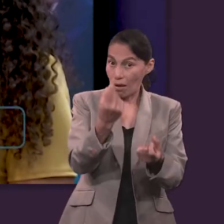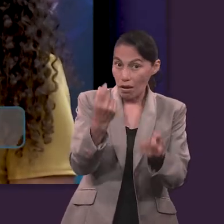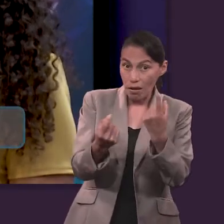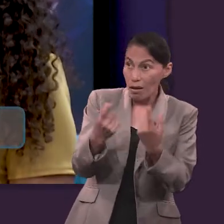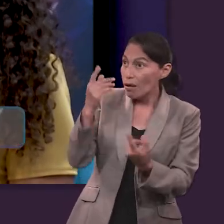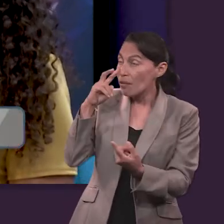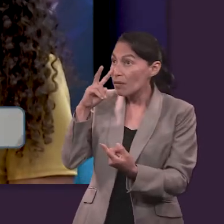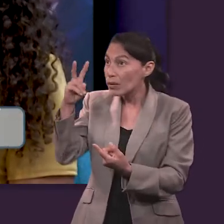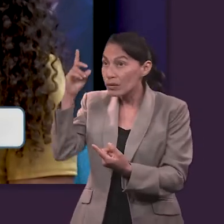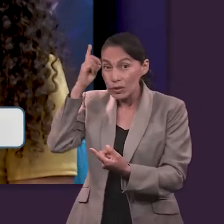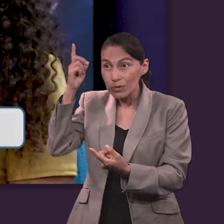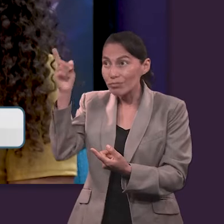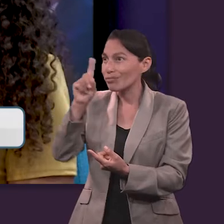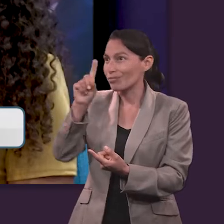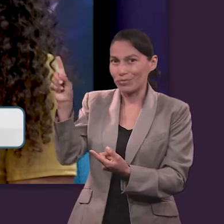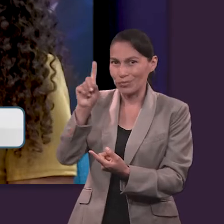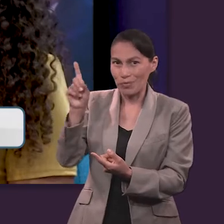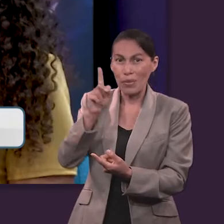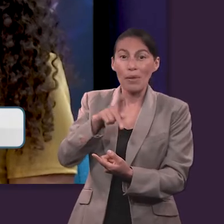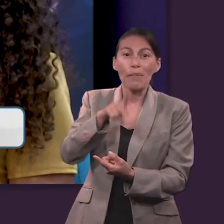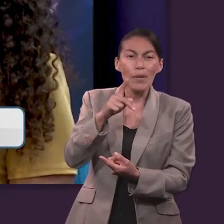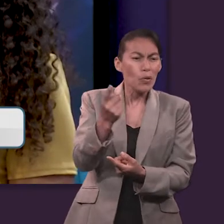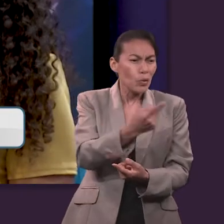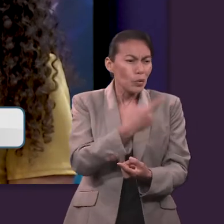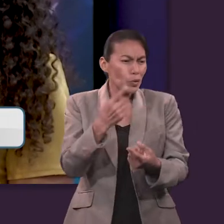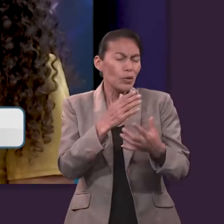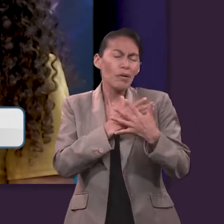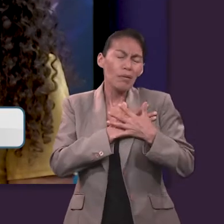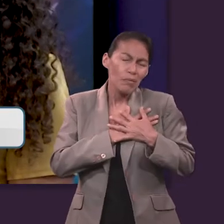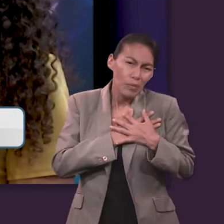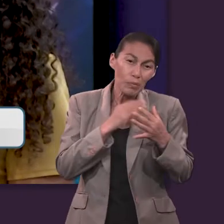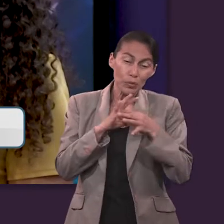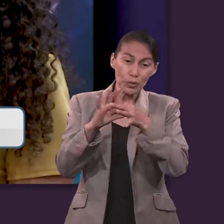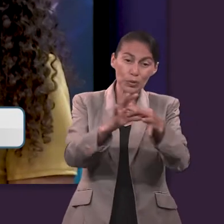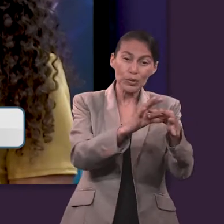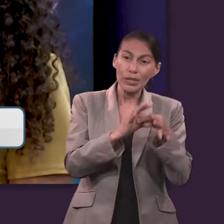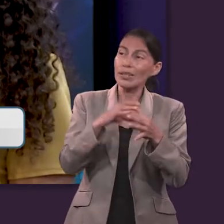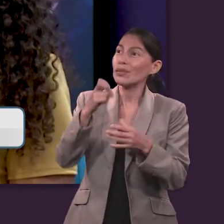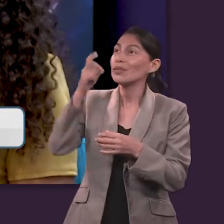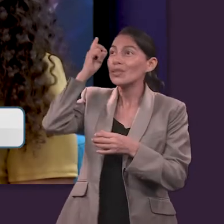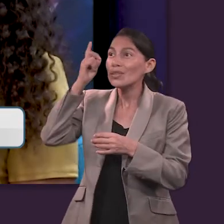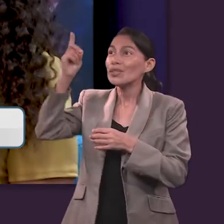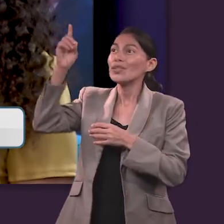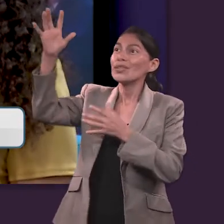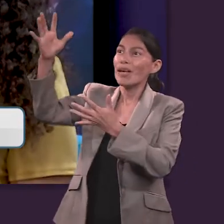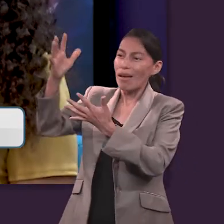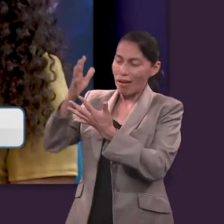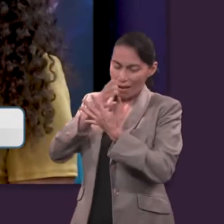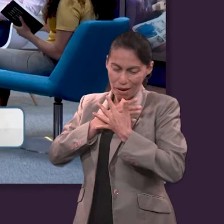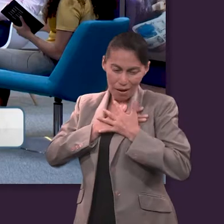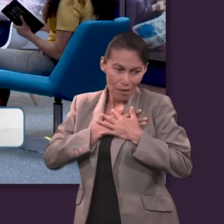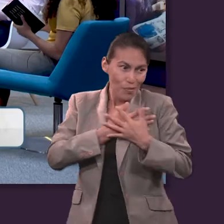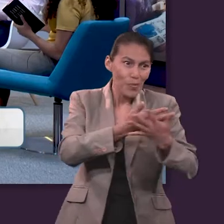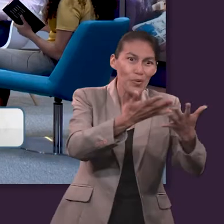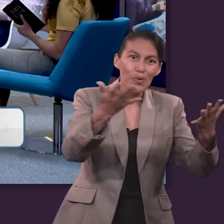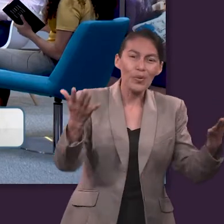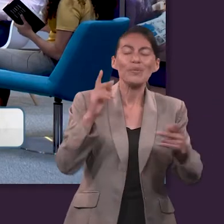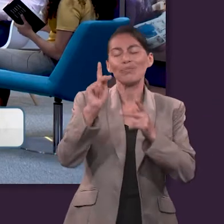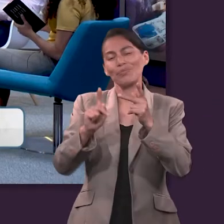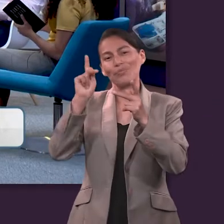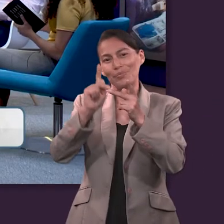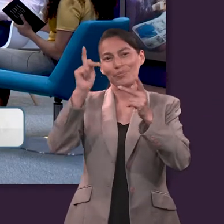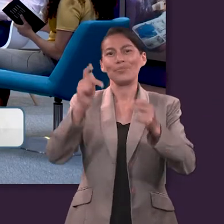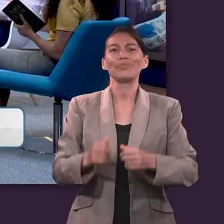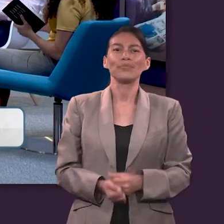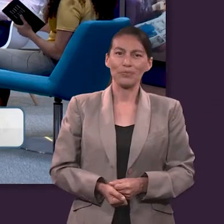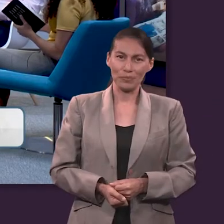otros. Nadie ha visto jamás a Dios. Si nos amamos unos a otros, Dios permanece en nosotros y su amor se